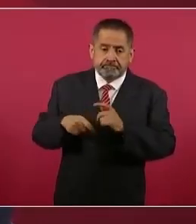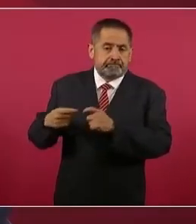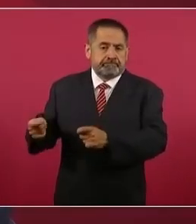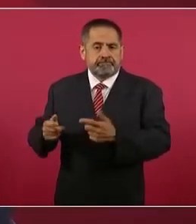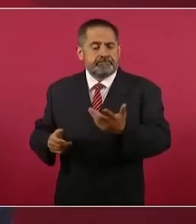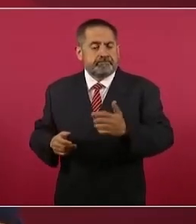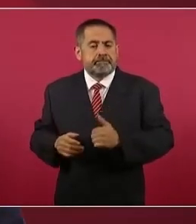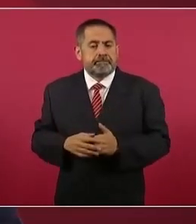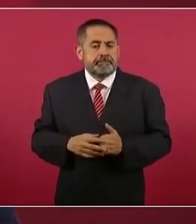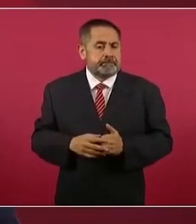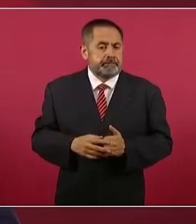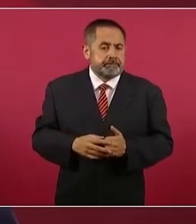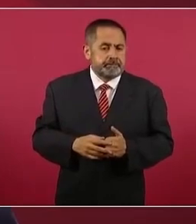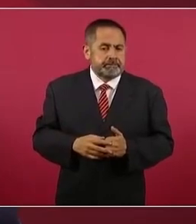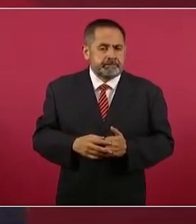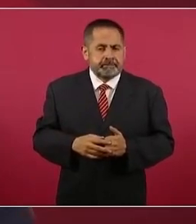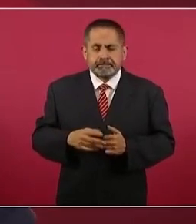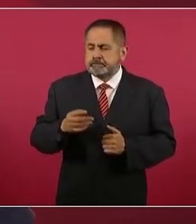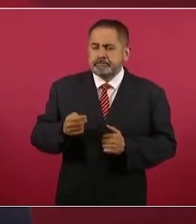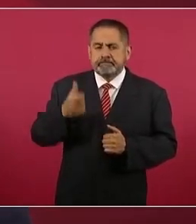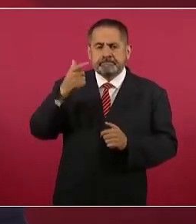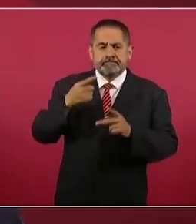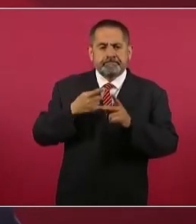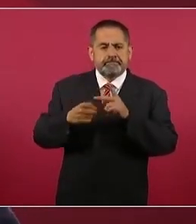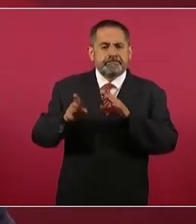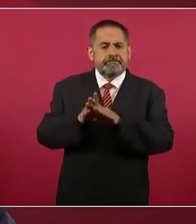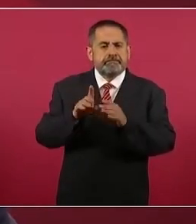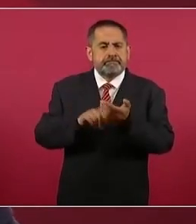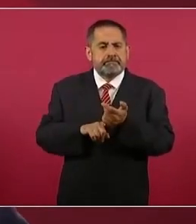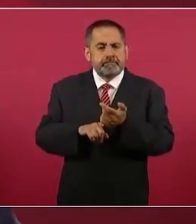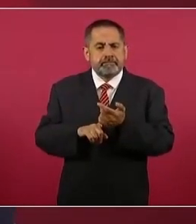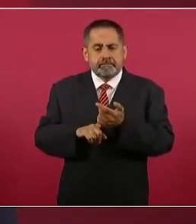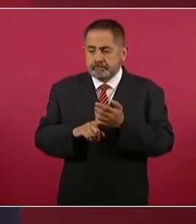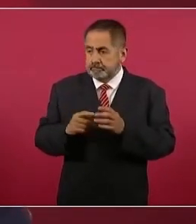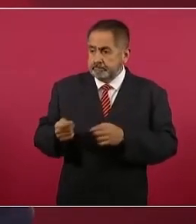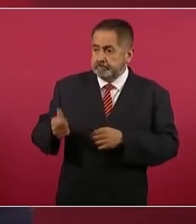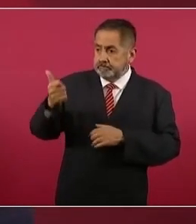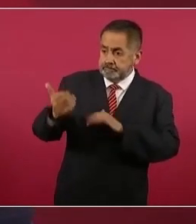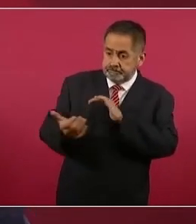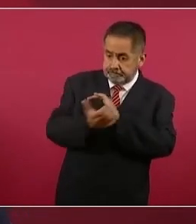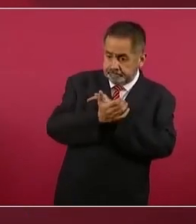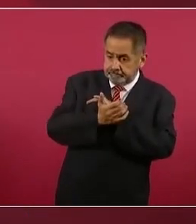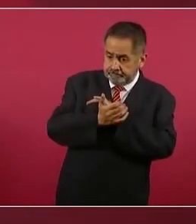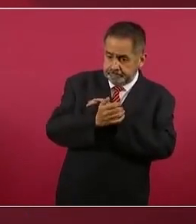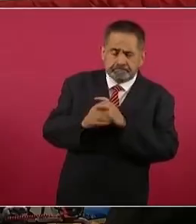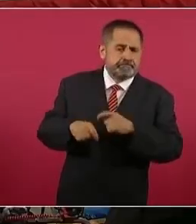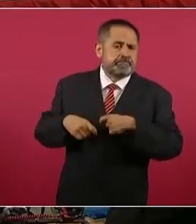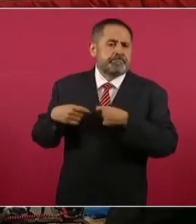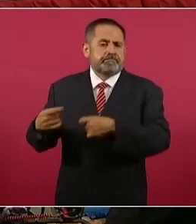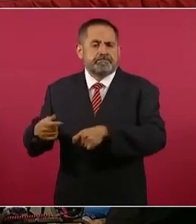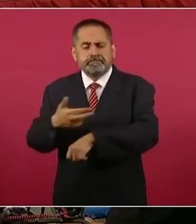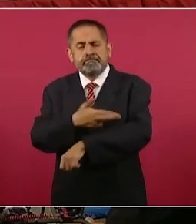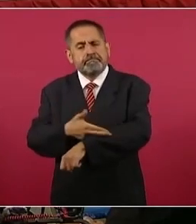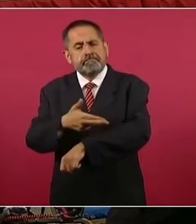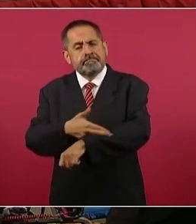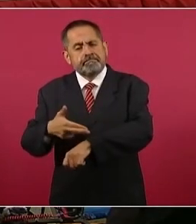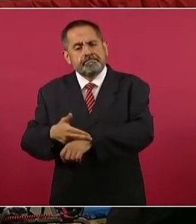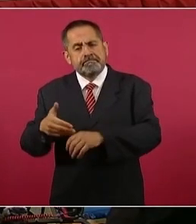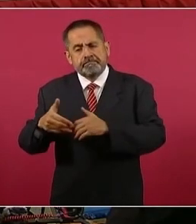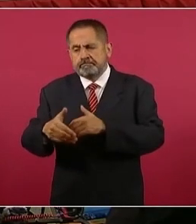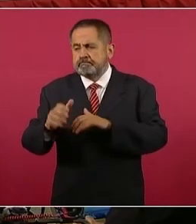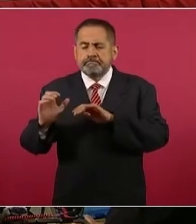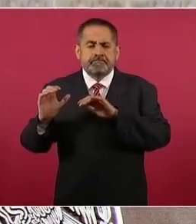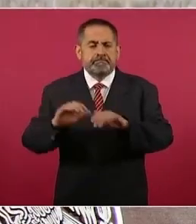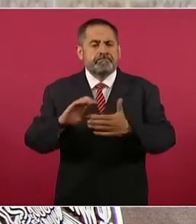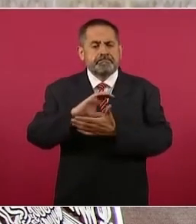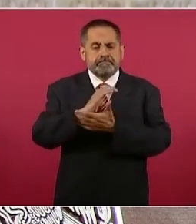primero en iniciar el procedimiento es el primero en tener oportunidad de concluir en una